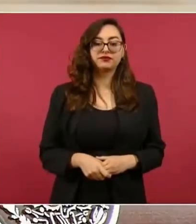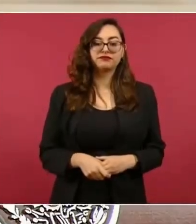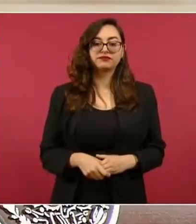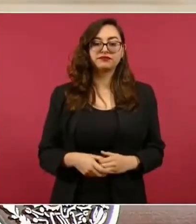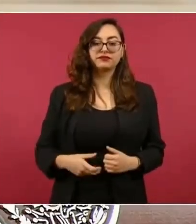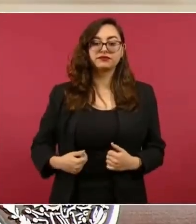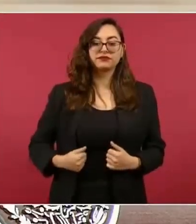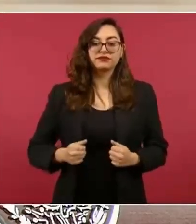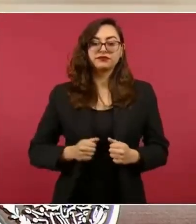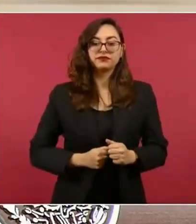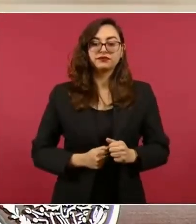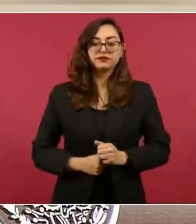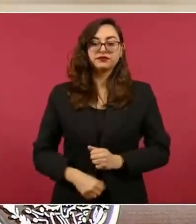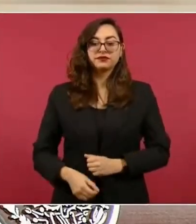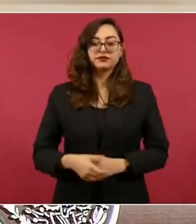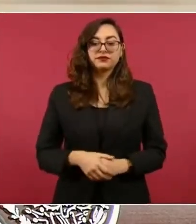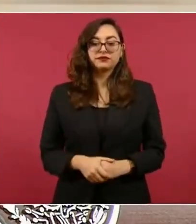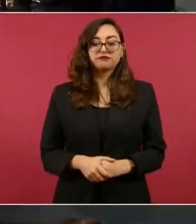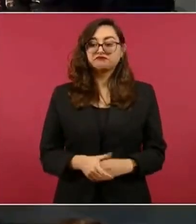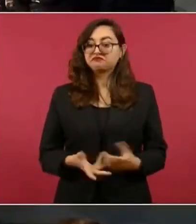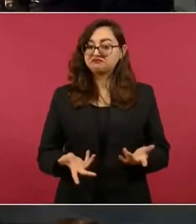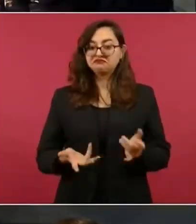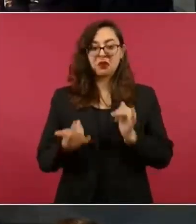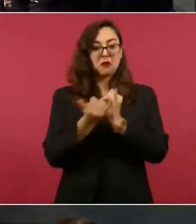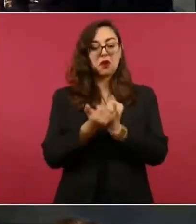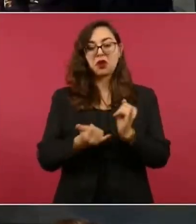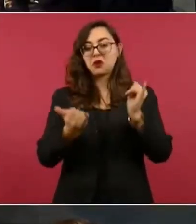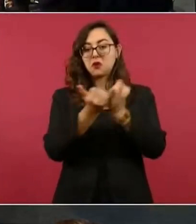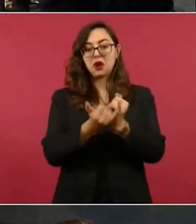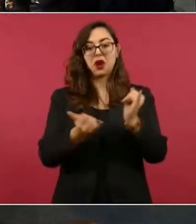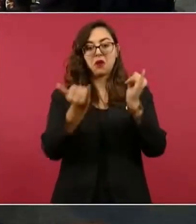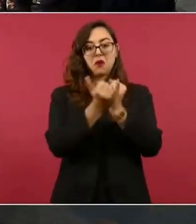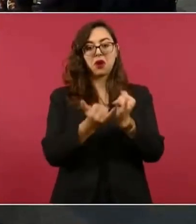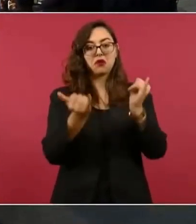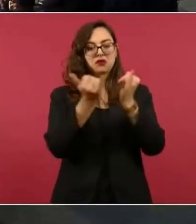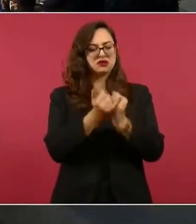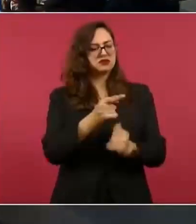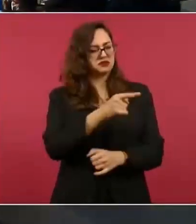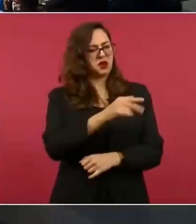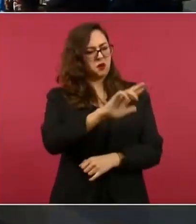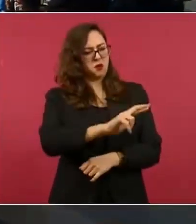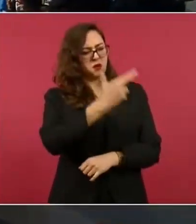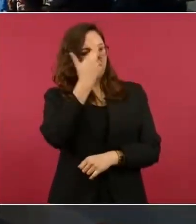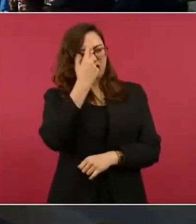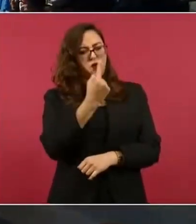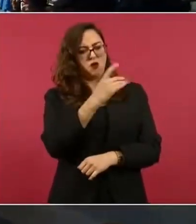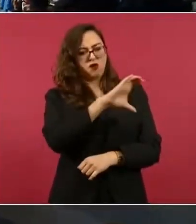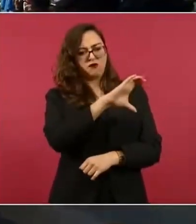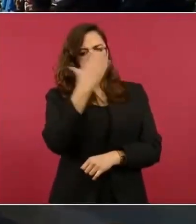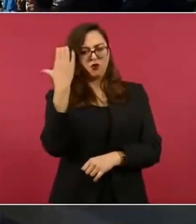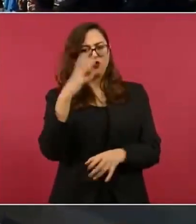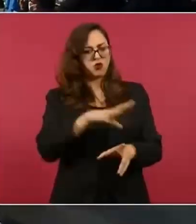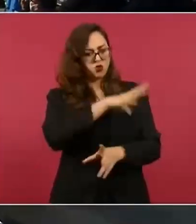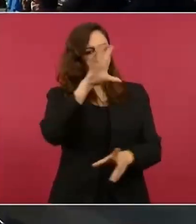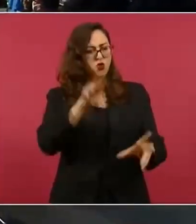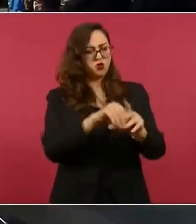Eso no ha cambiado. Pero es una foto donde están